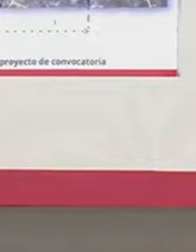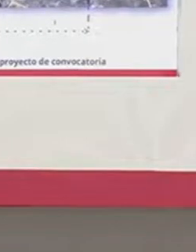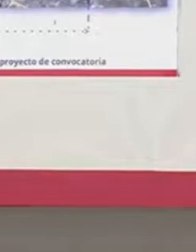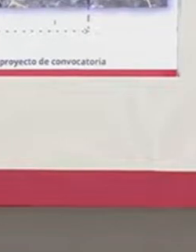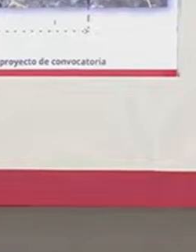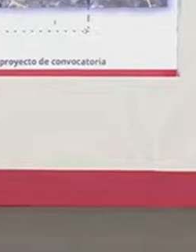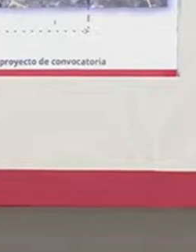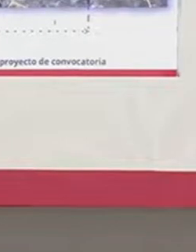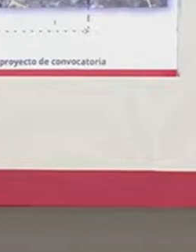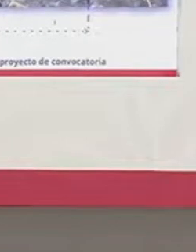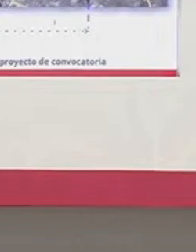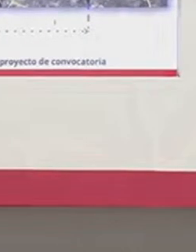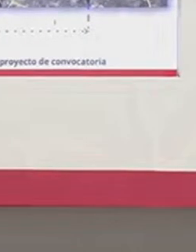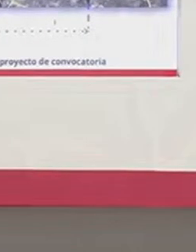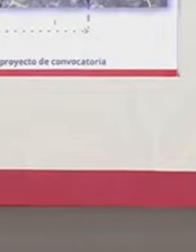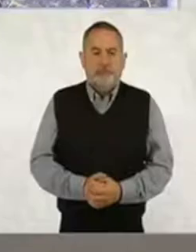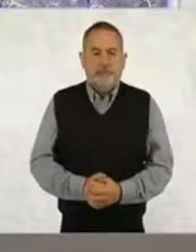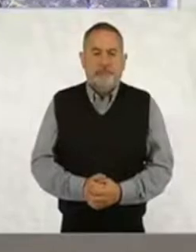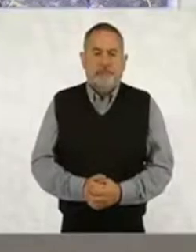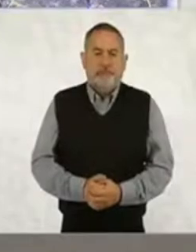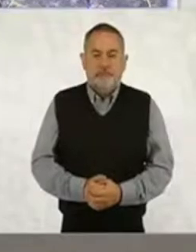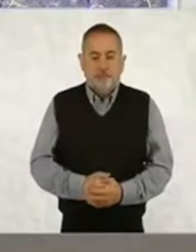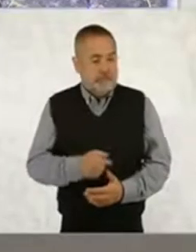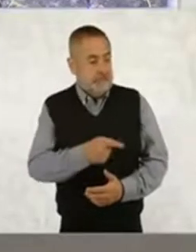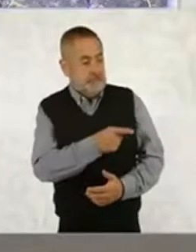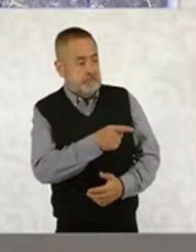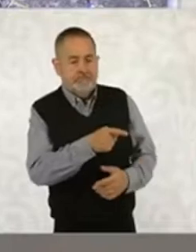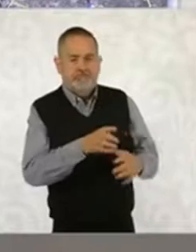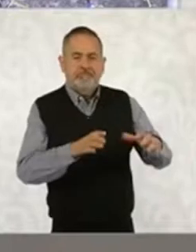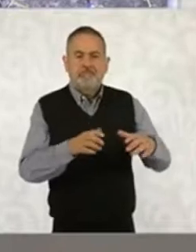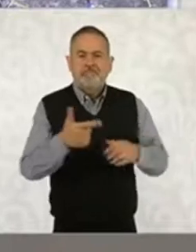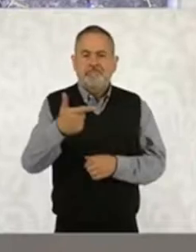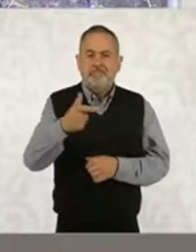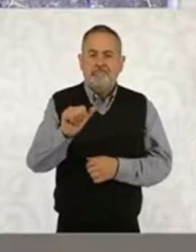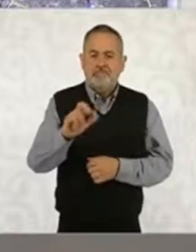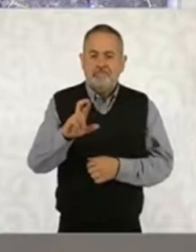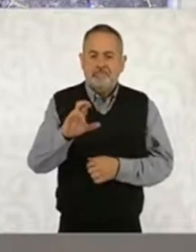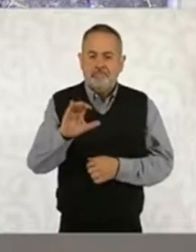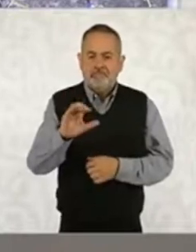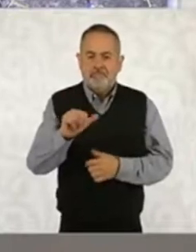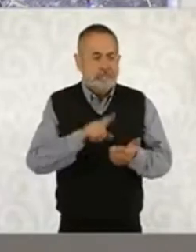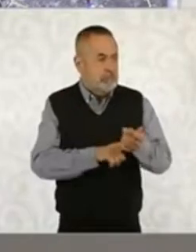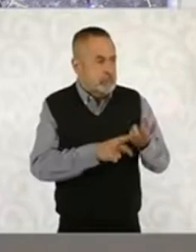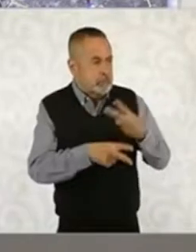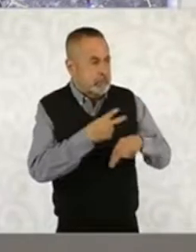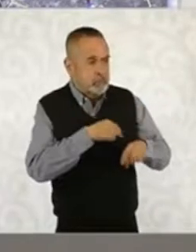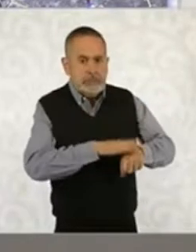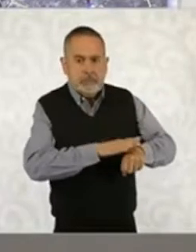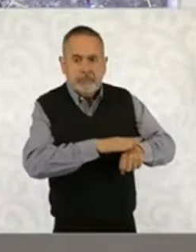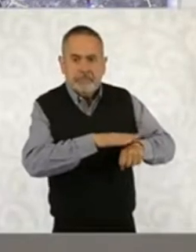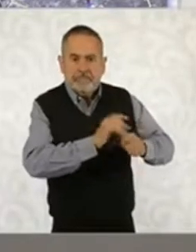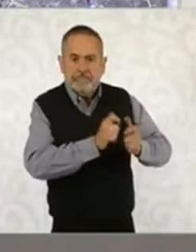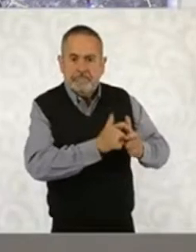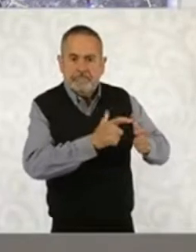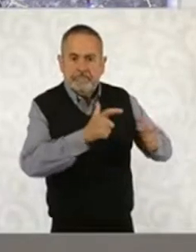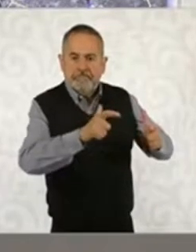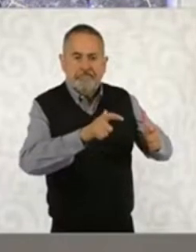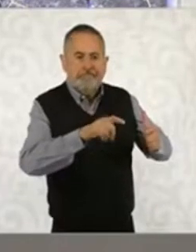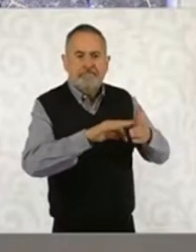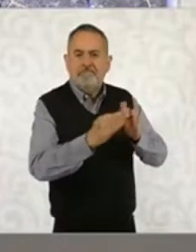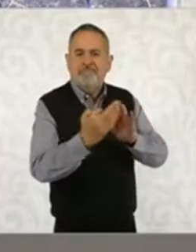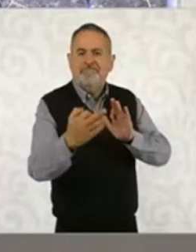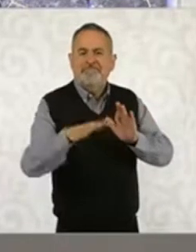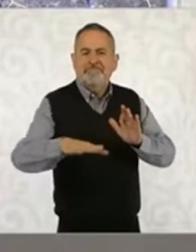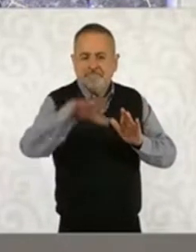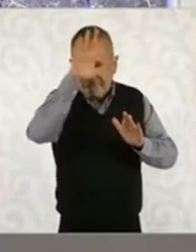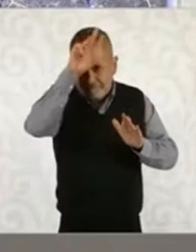términos poblacionales en el país, precisamente por la relación de trabajo que hay entre las zonas industriales y las zonas habitacionales de la zona metropolitana de